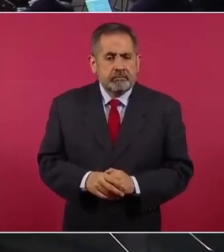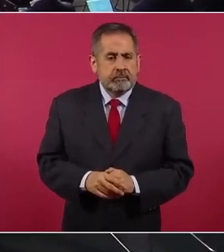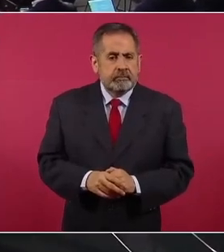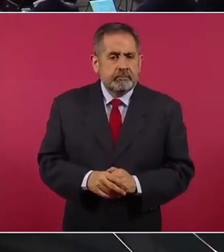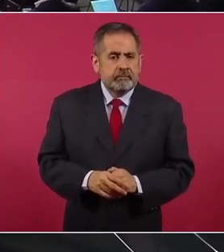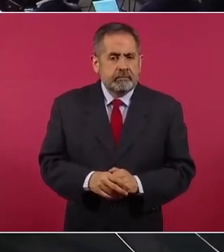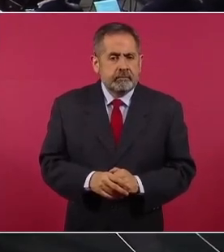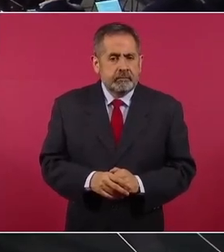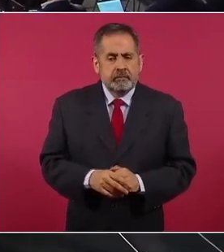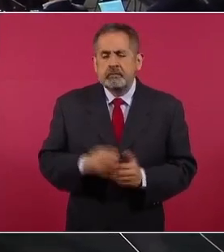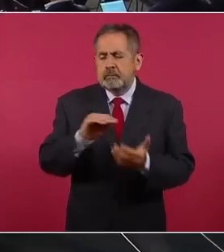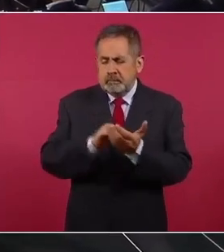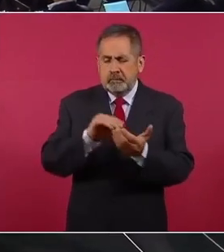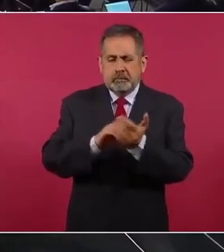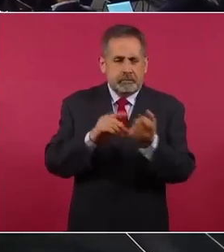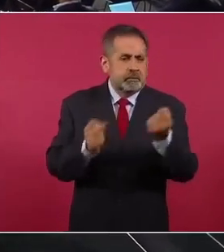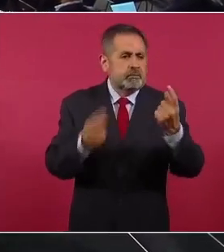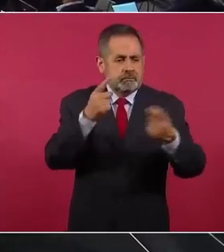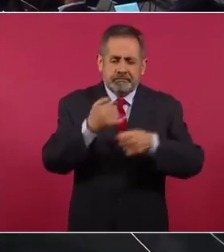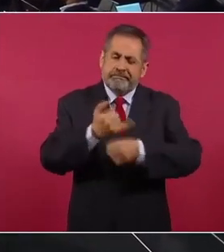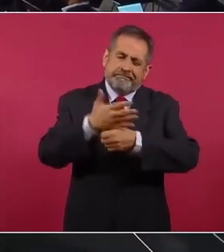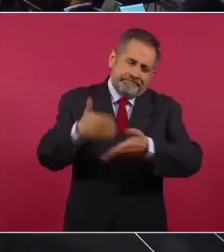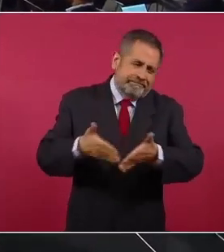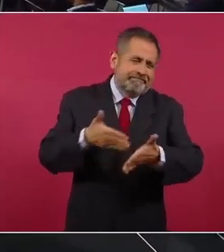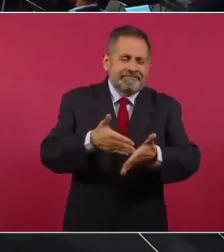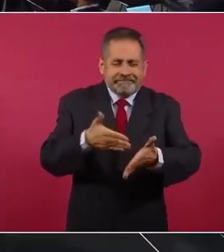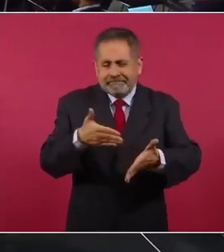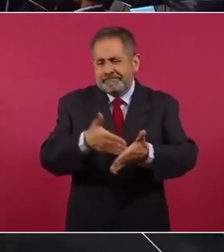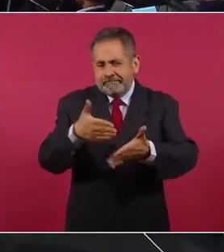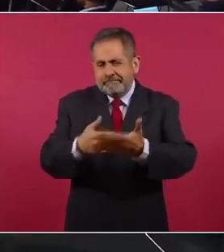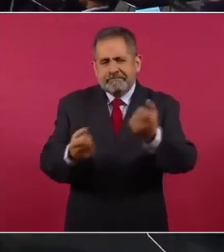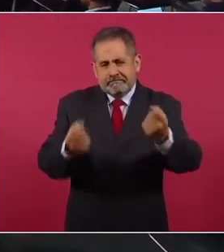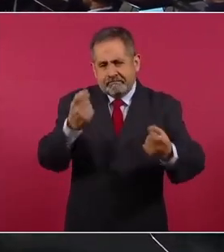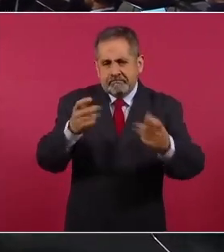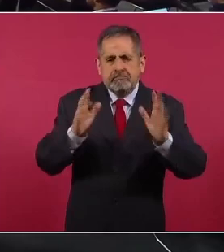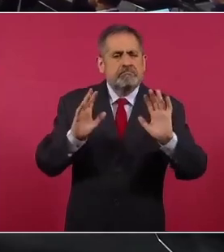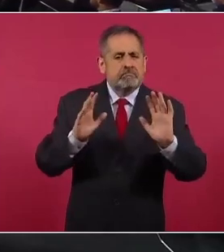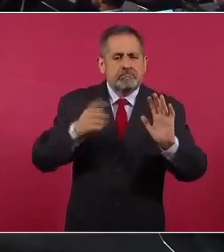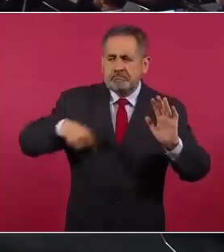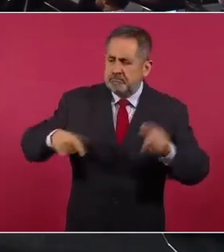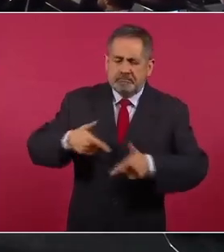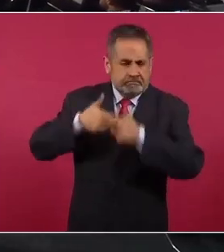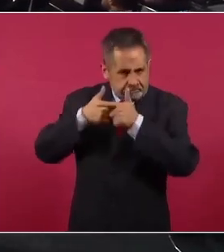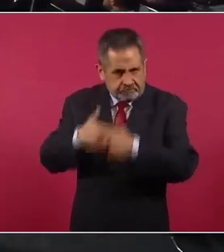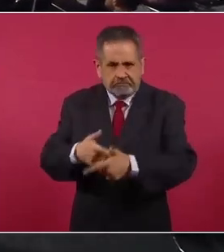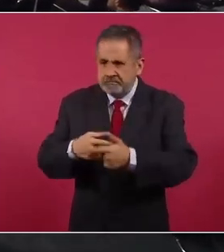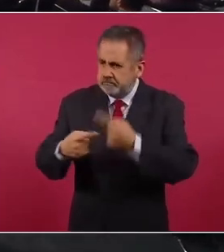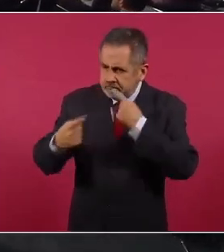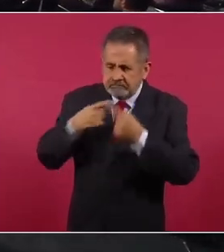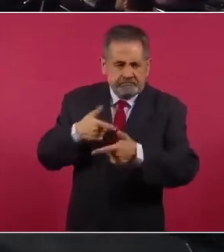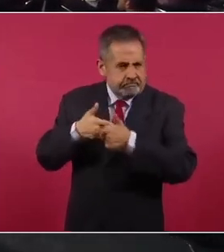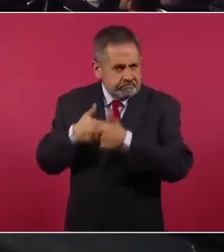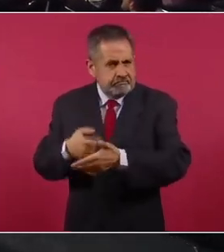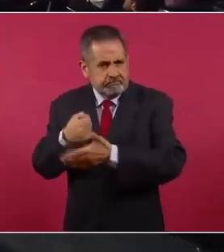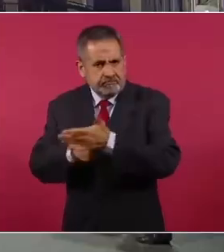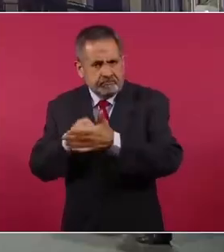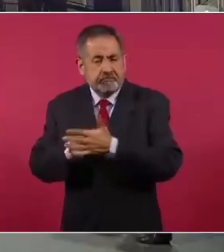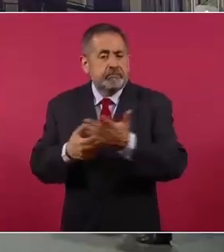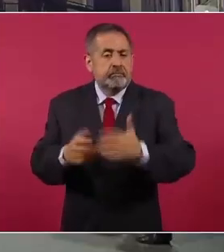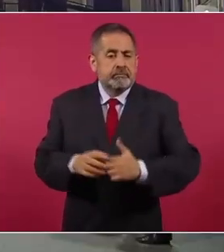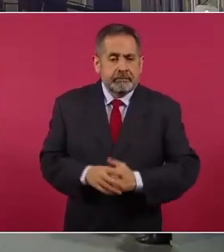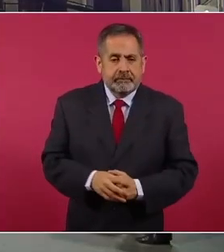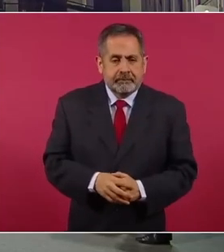Hay todavía muchos obstáculos. Pero vamos a seguir tratando el tema. La fuerza